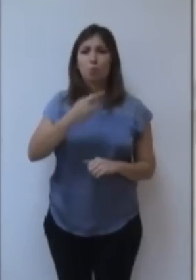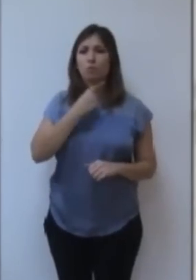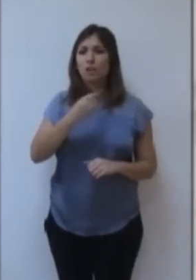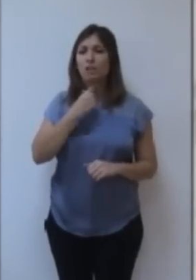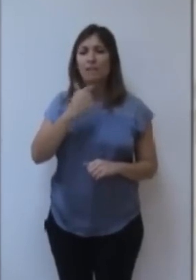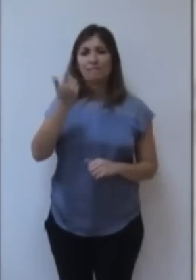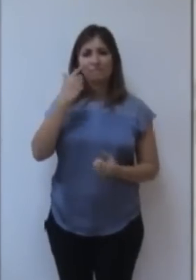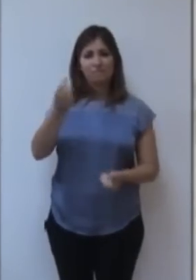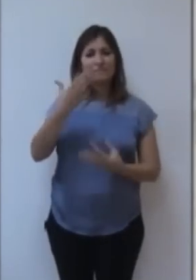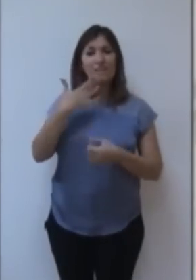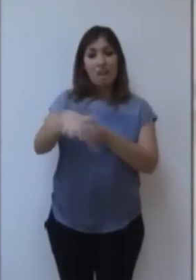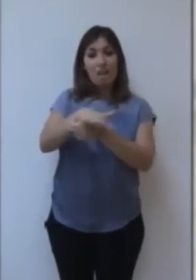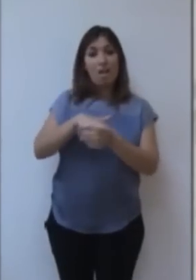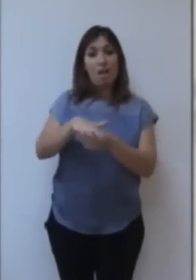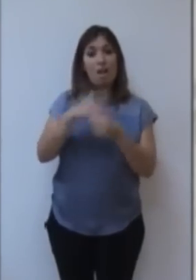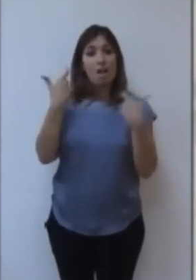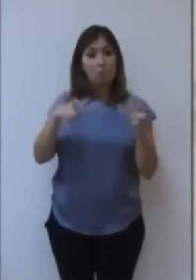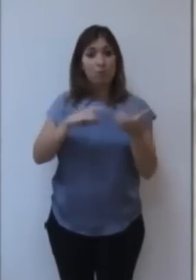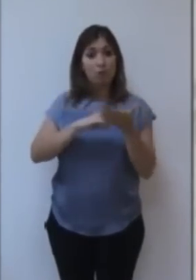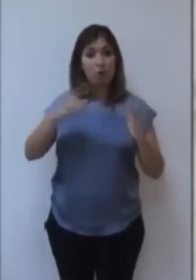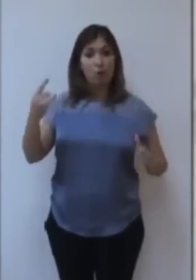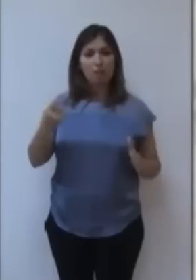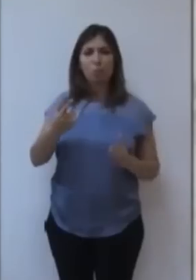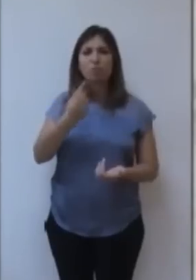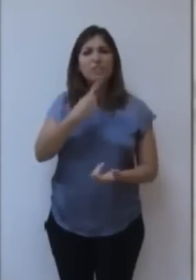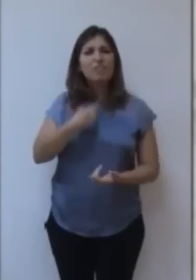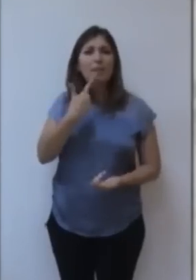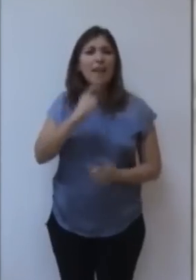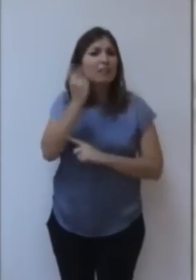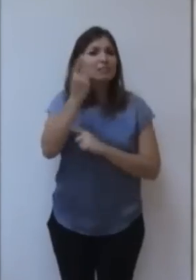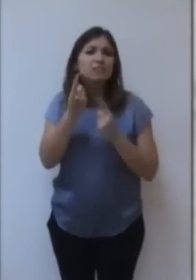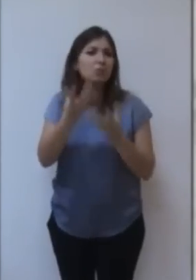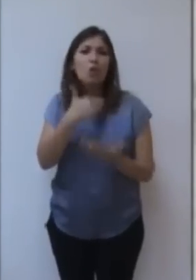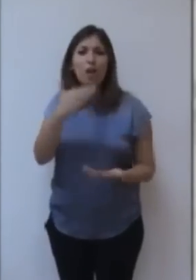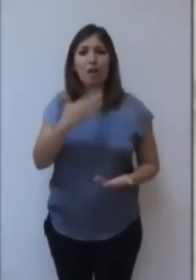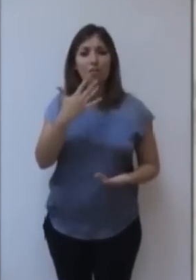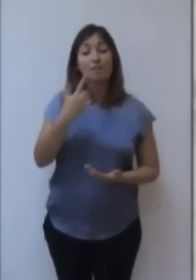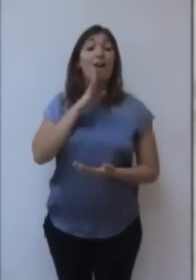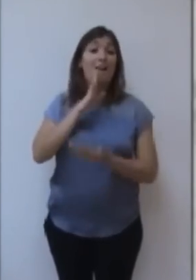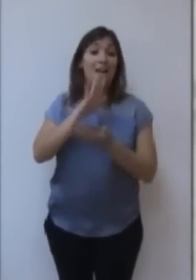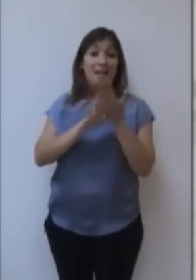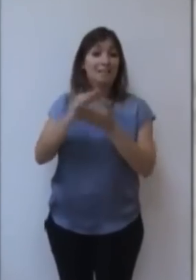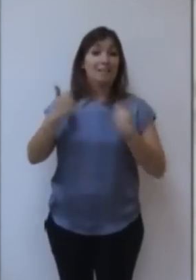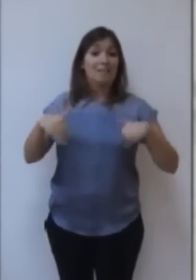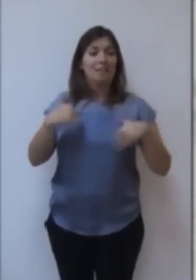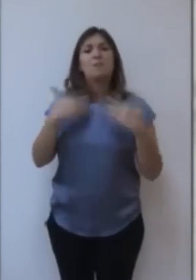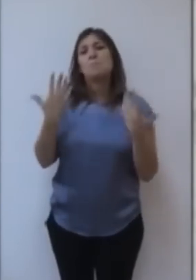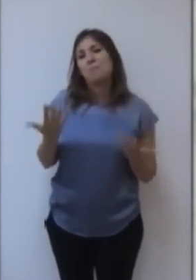por ejemplo, en el ámbito de las tecnologías, casos de éxito, ¿no? Por ejemplo, que ya se han comentado algunos, pero